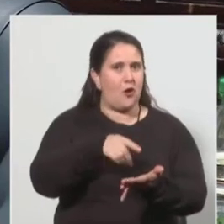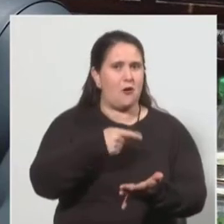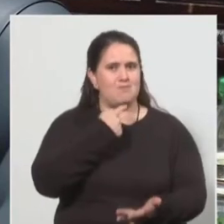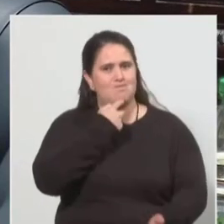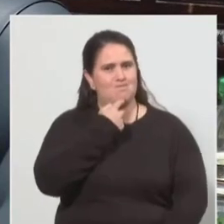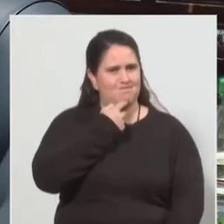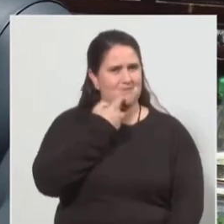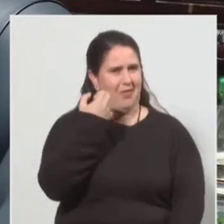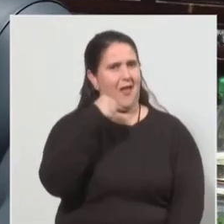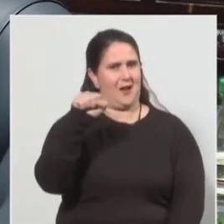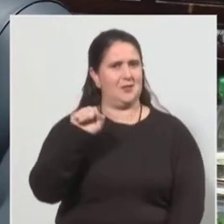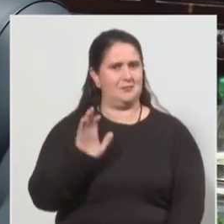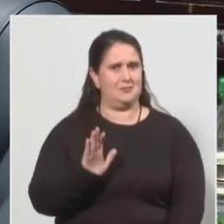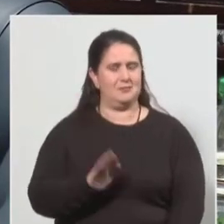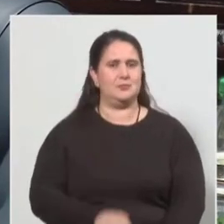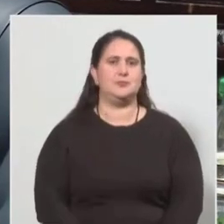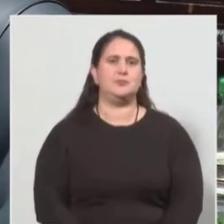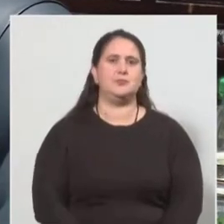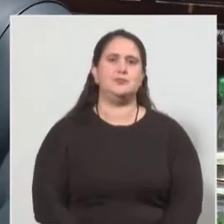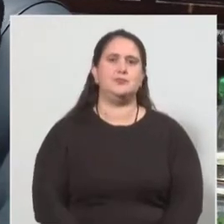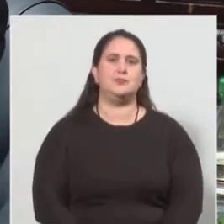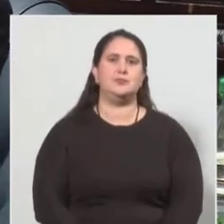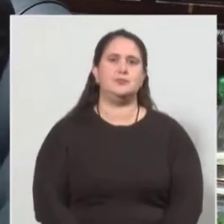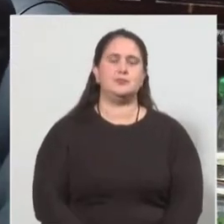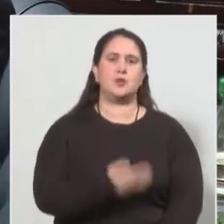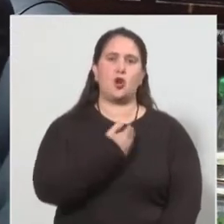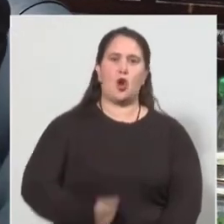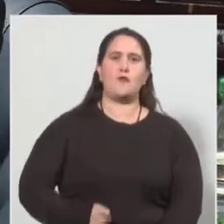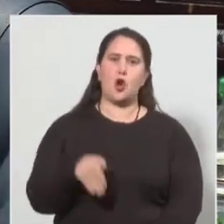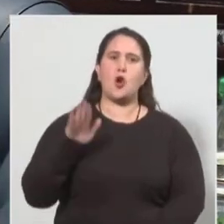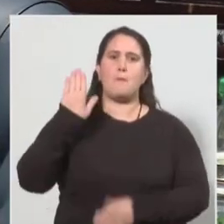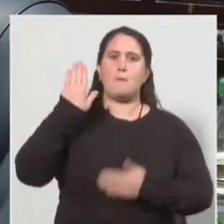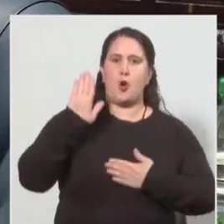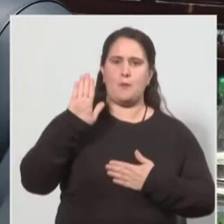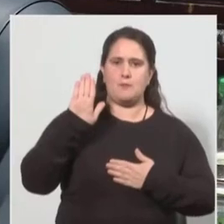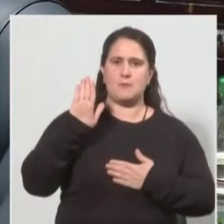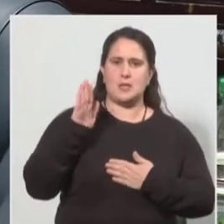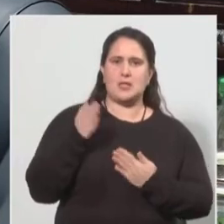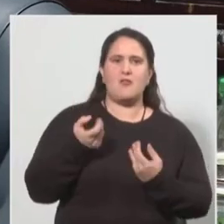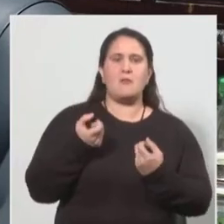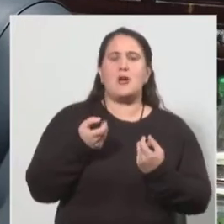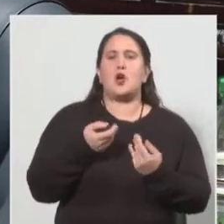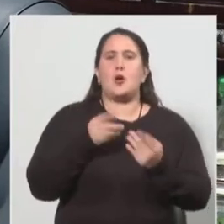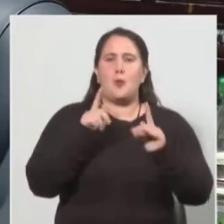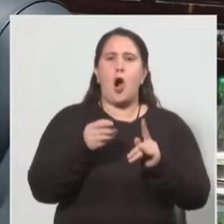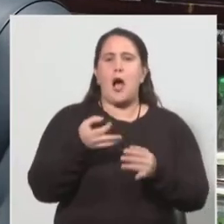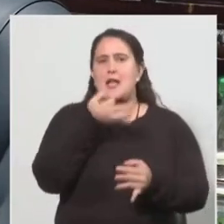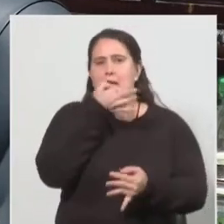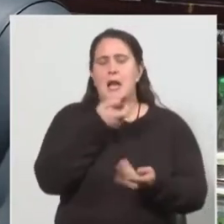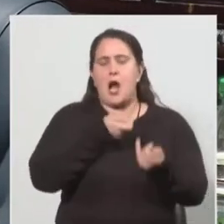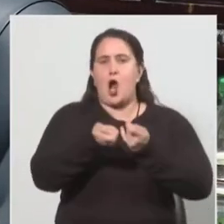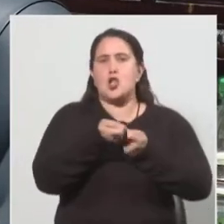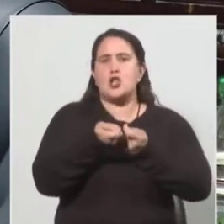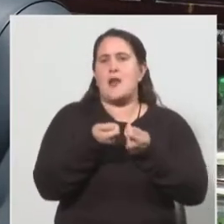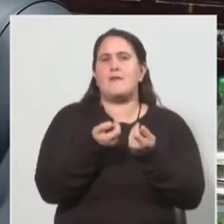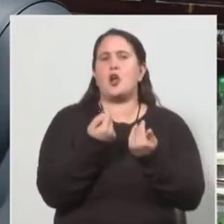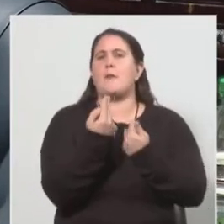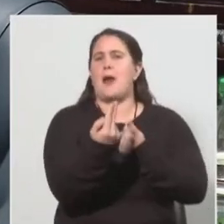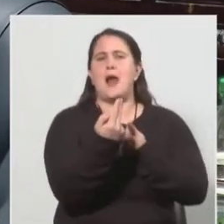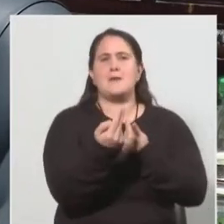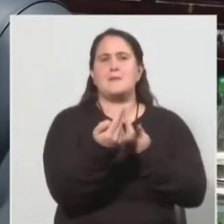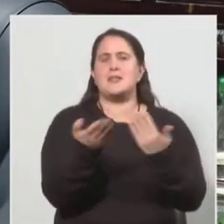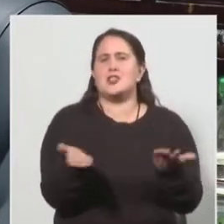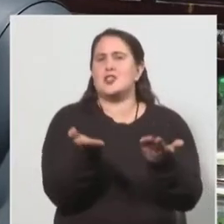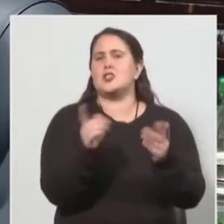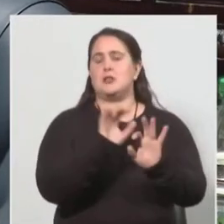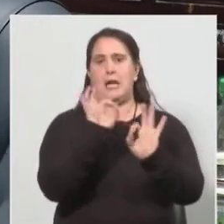apariencia delictiva, ¿no? El gobierno prometió no ceder ni un centímetro al narcotráfico.